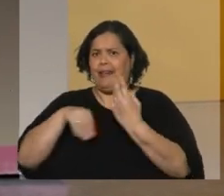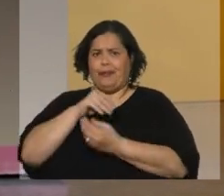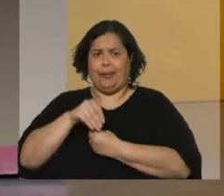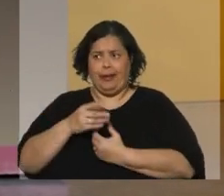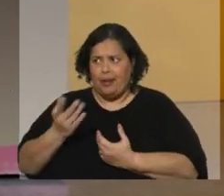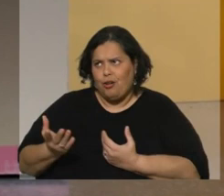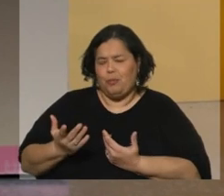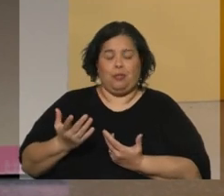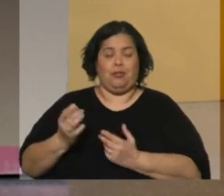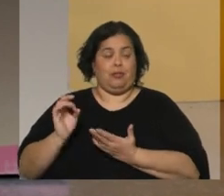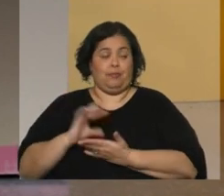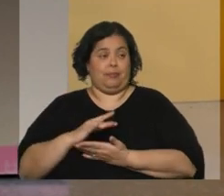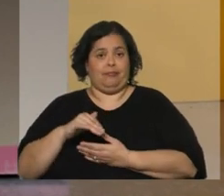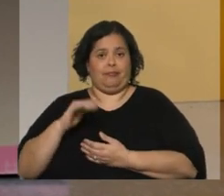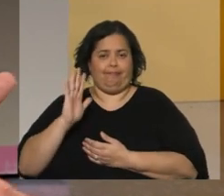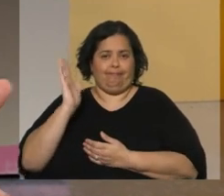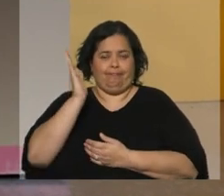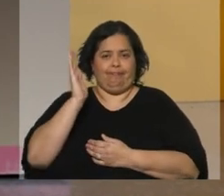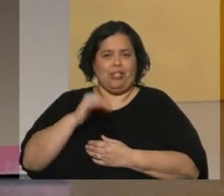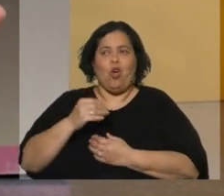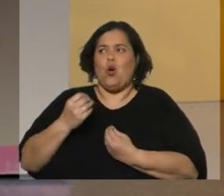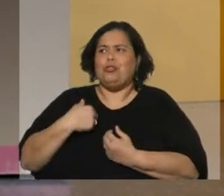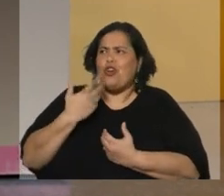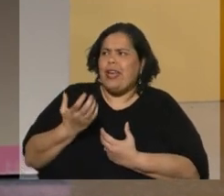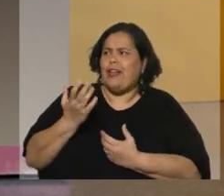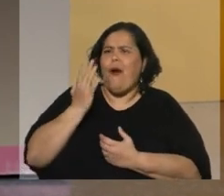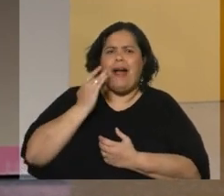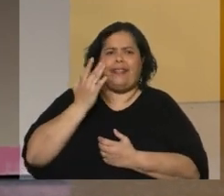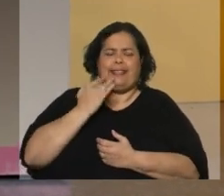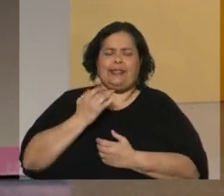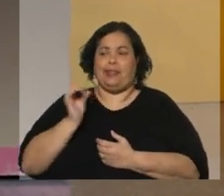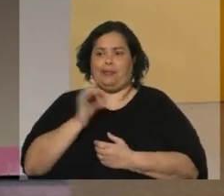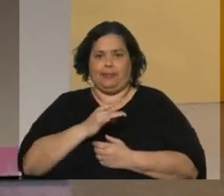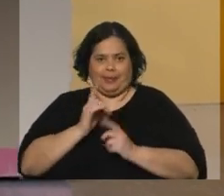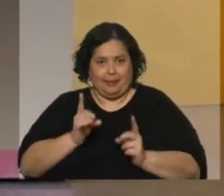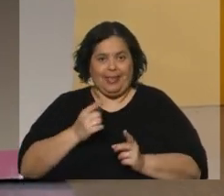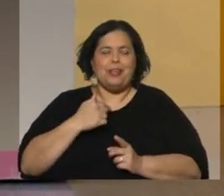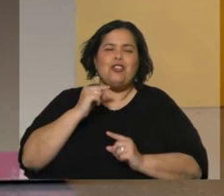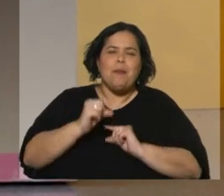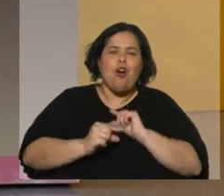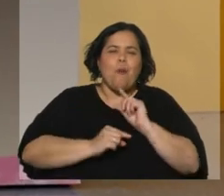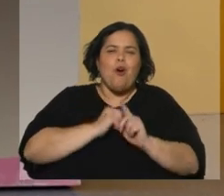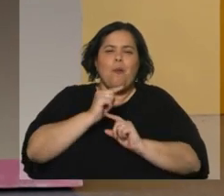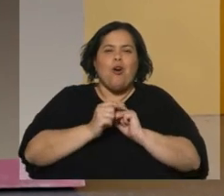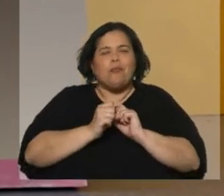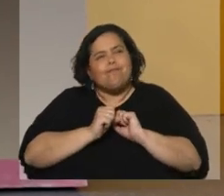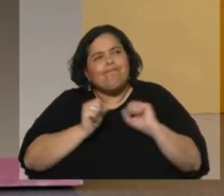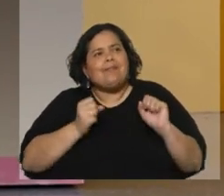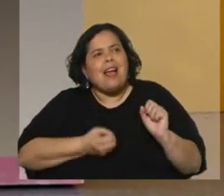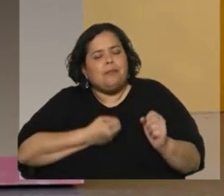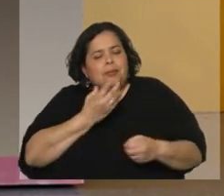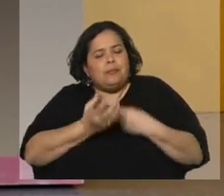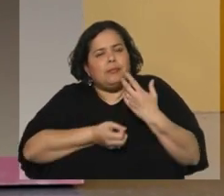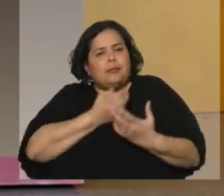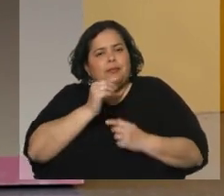un destierro familiar una cosa como quiero ser artista se me fue despertando el